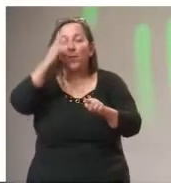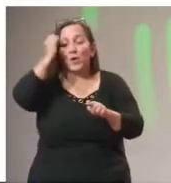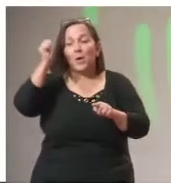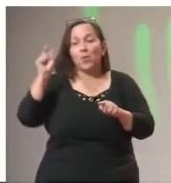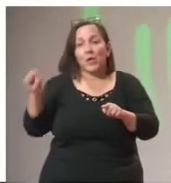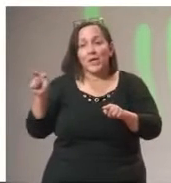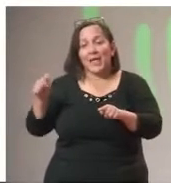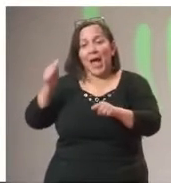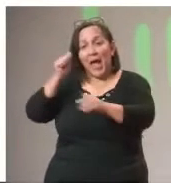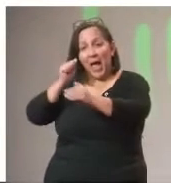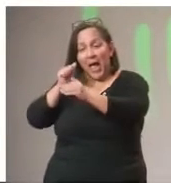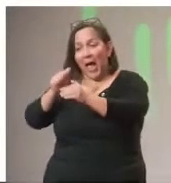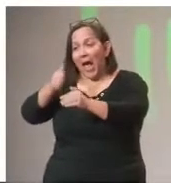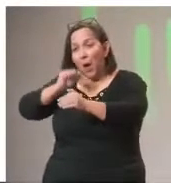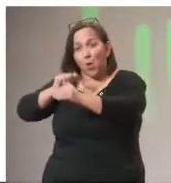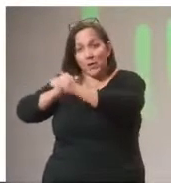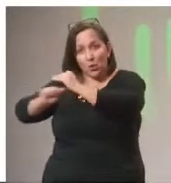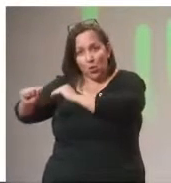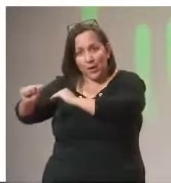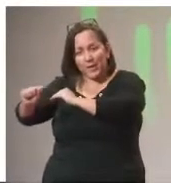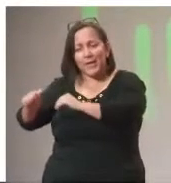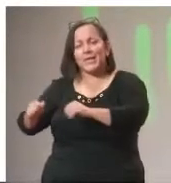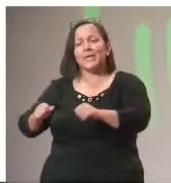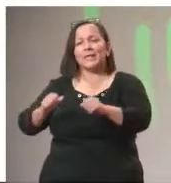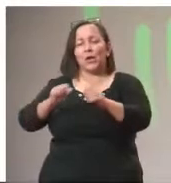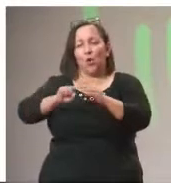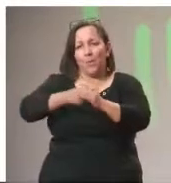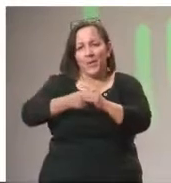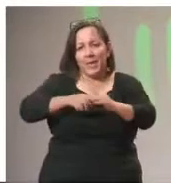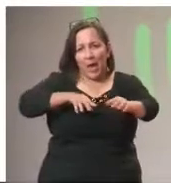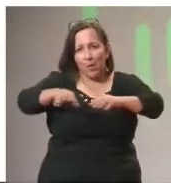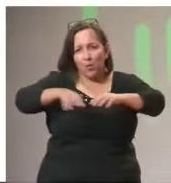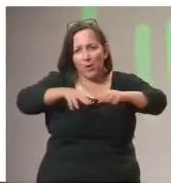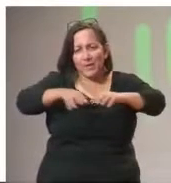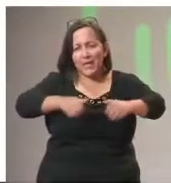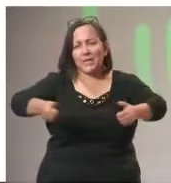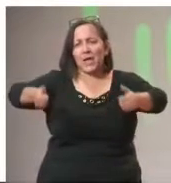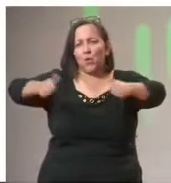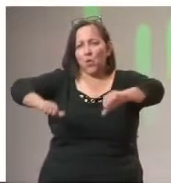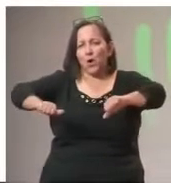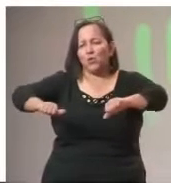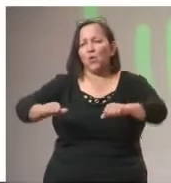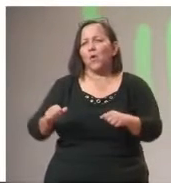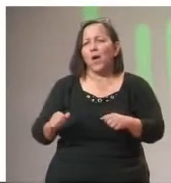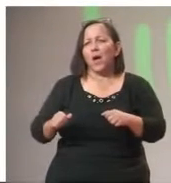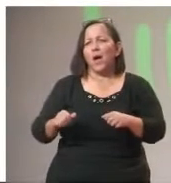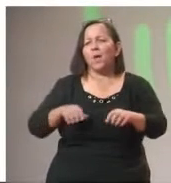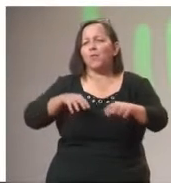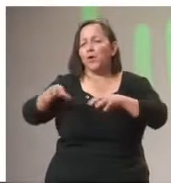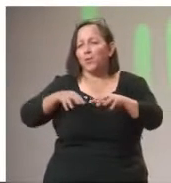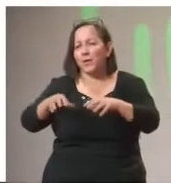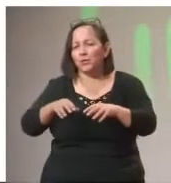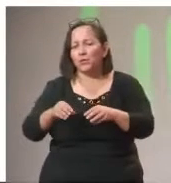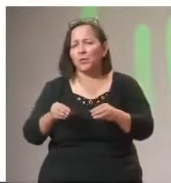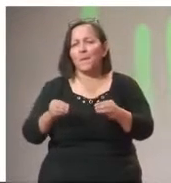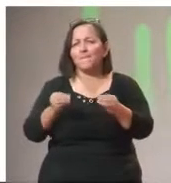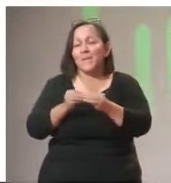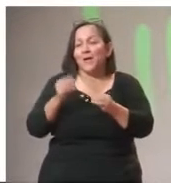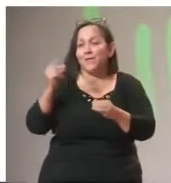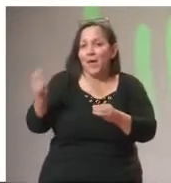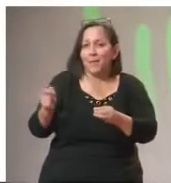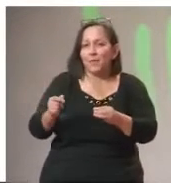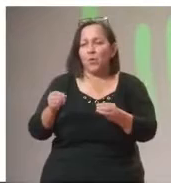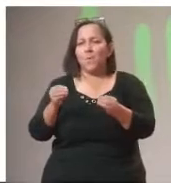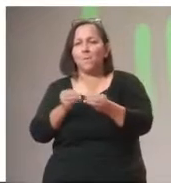y se comienza a movilizar bajo leyes de la física. Y entonces tenemos movimientos más lentos, movimientos más rápidos en algunas